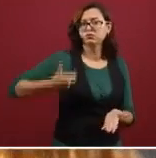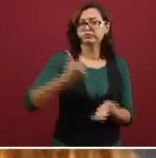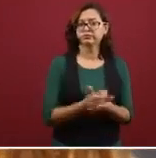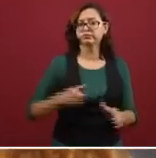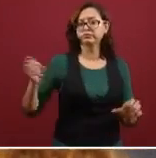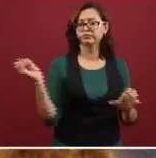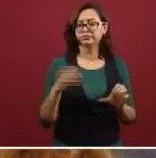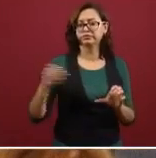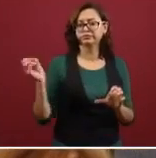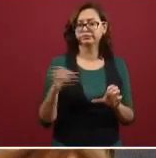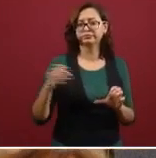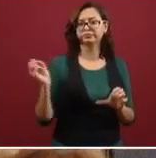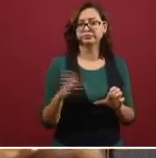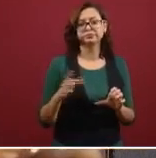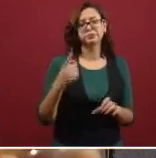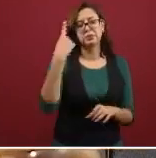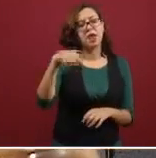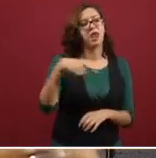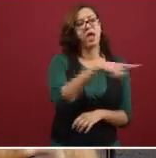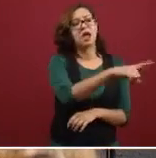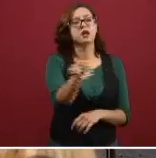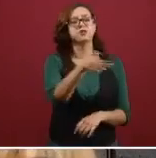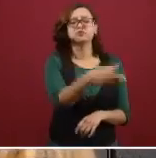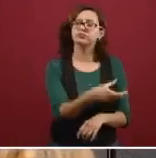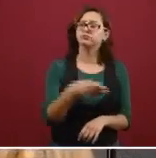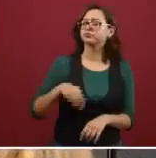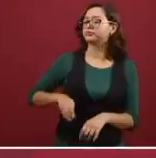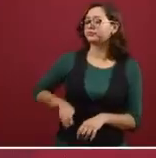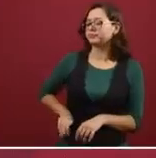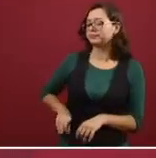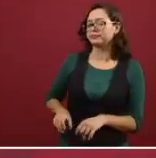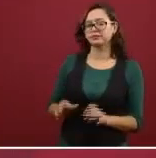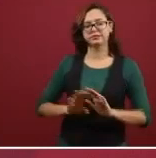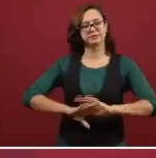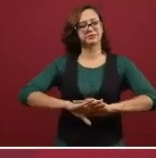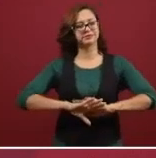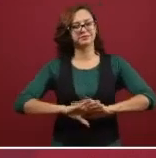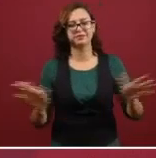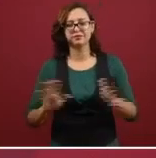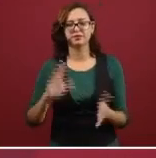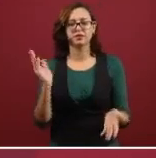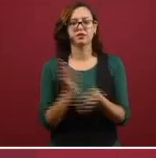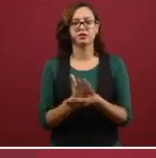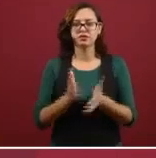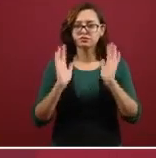Entonces, todo eso se va a eliminar. Es más, ya se eliminó.